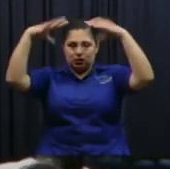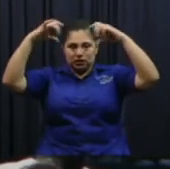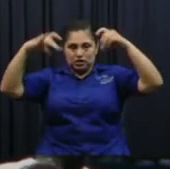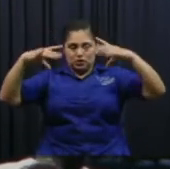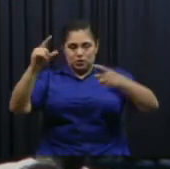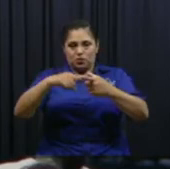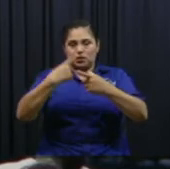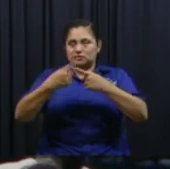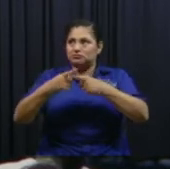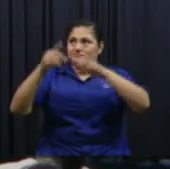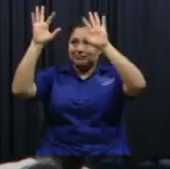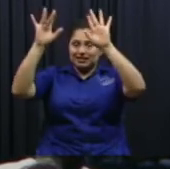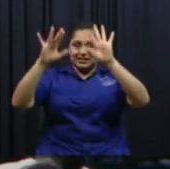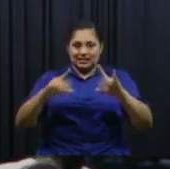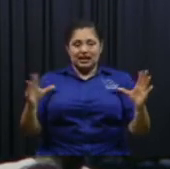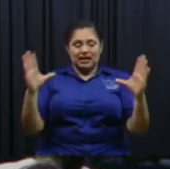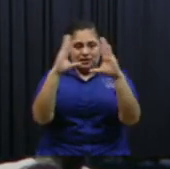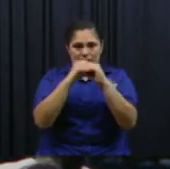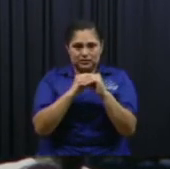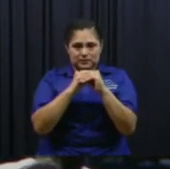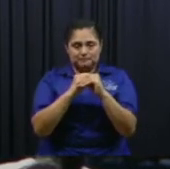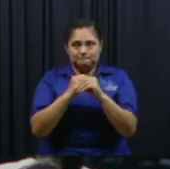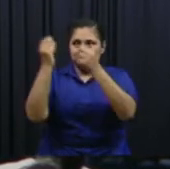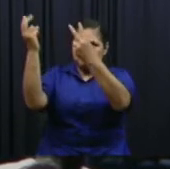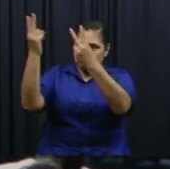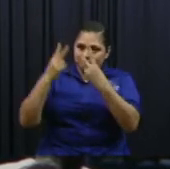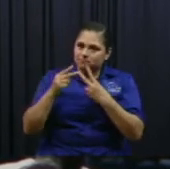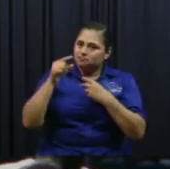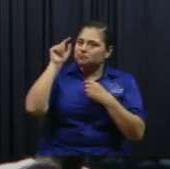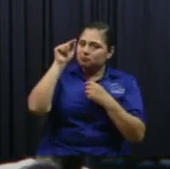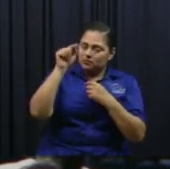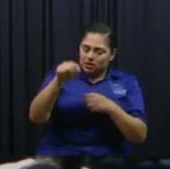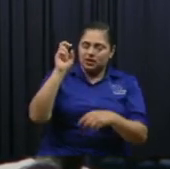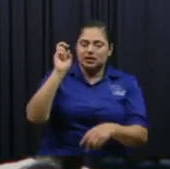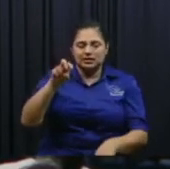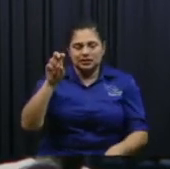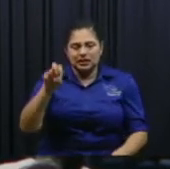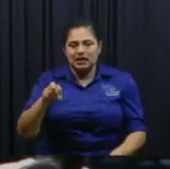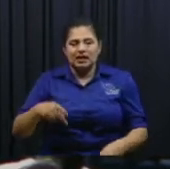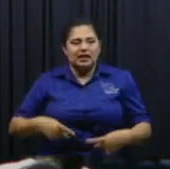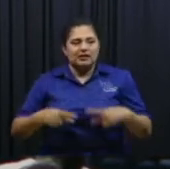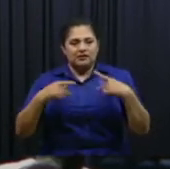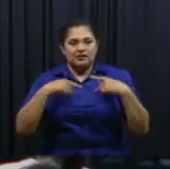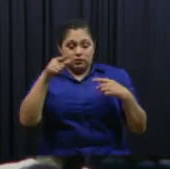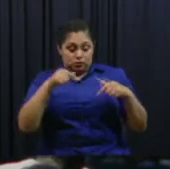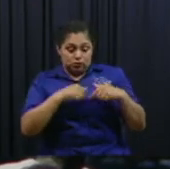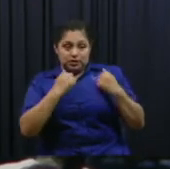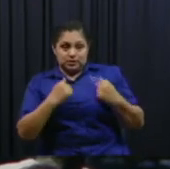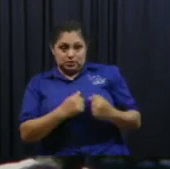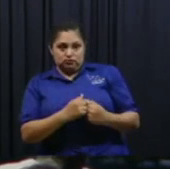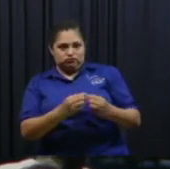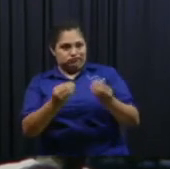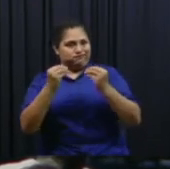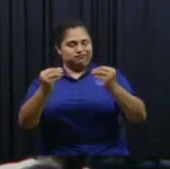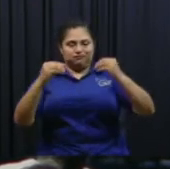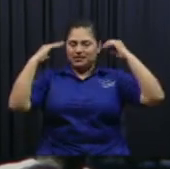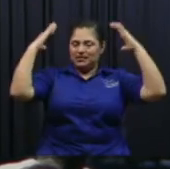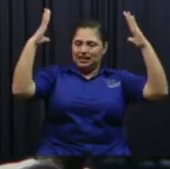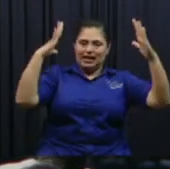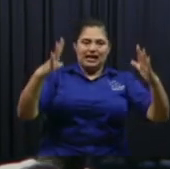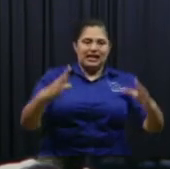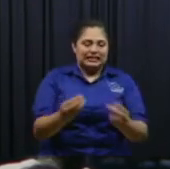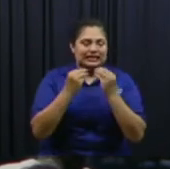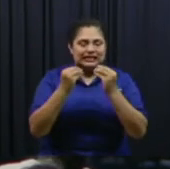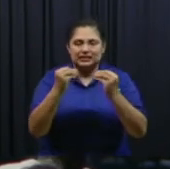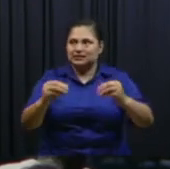noche que venga la porción necesaria que habita aquí en tu corazón abundantemente y